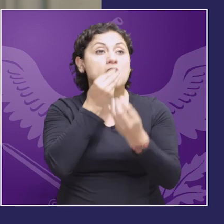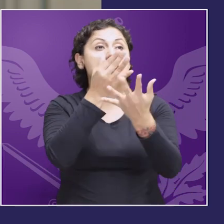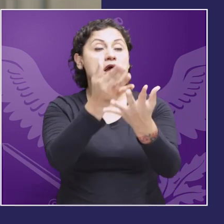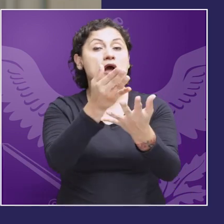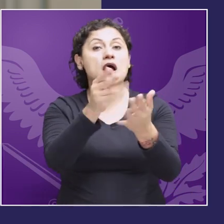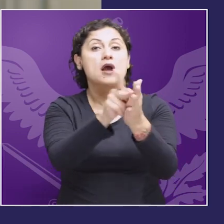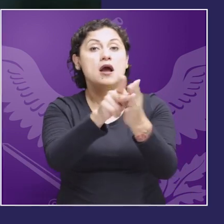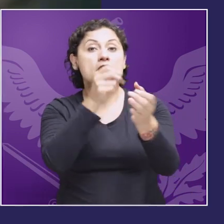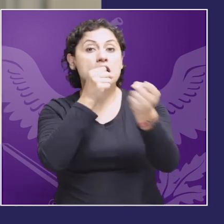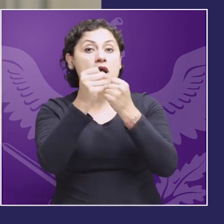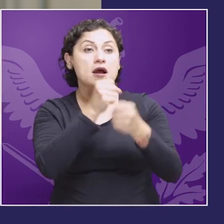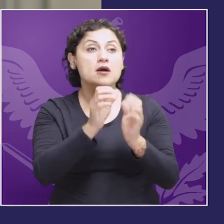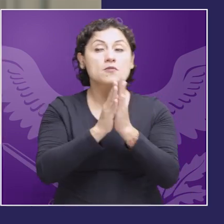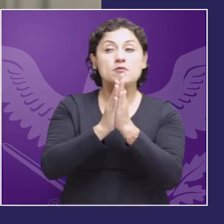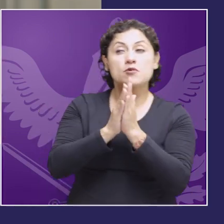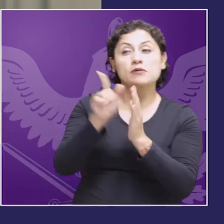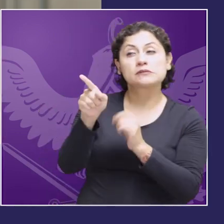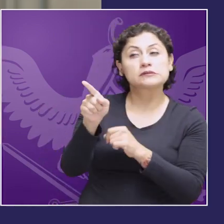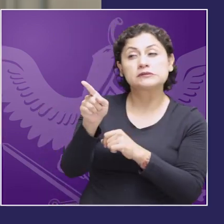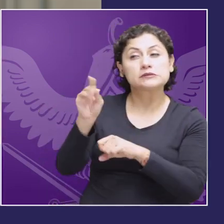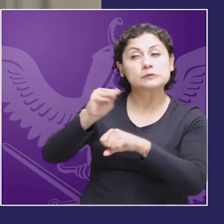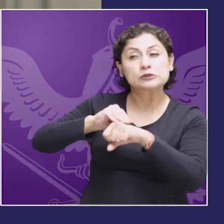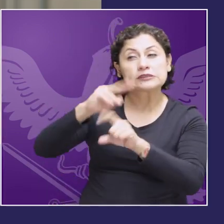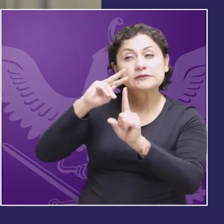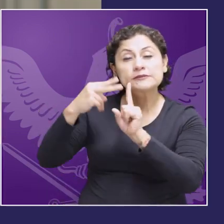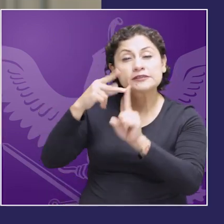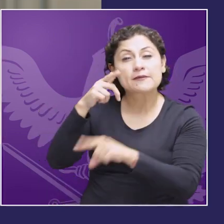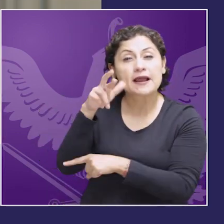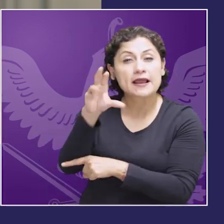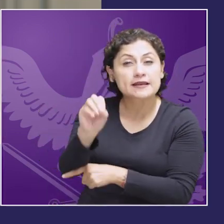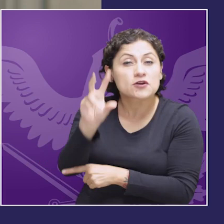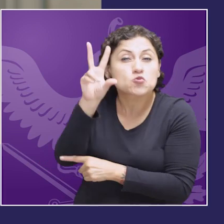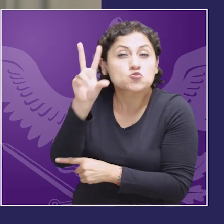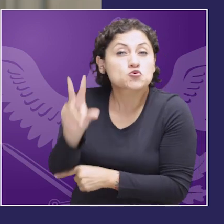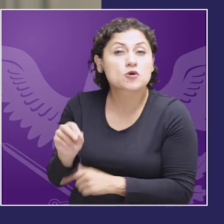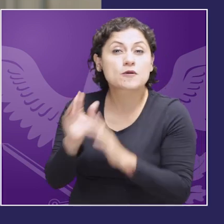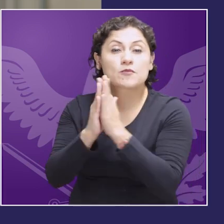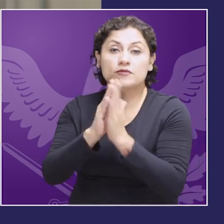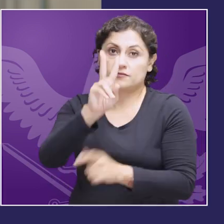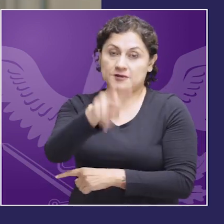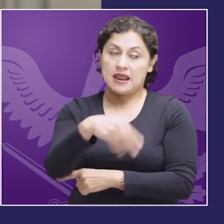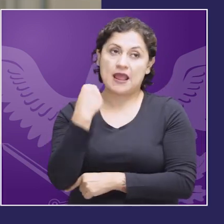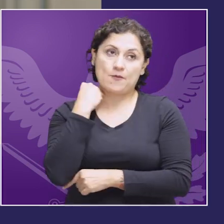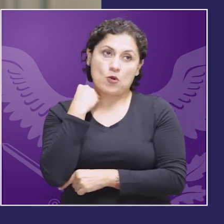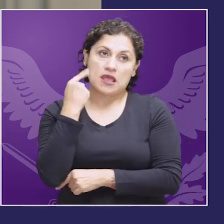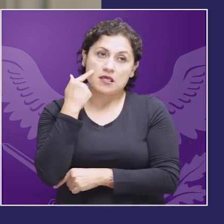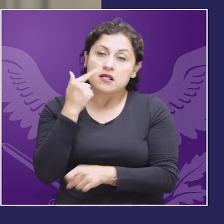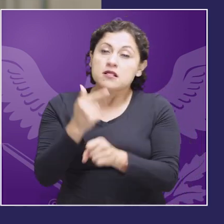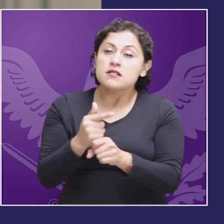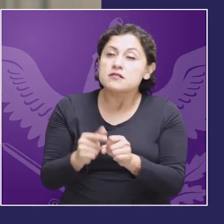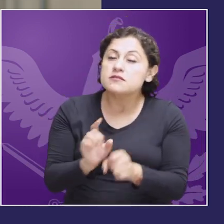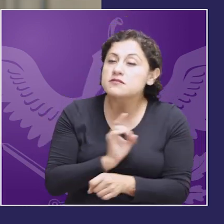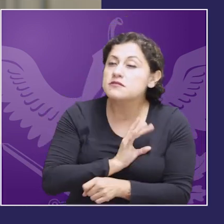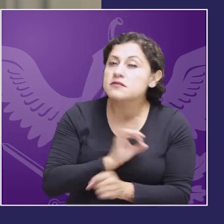fondo con miedo de qué puede salir ahí. Entonces, yo creo que la fiscalía muchas veces tiene que ser... O